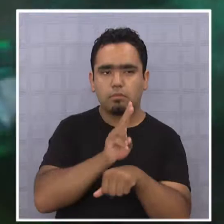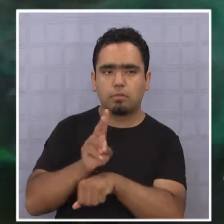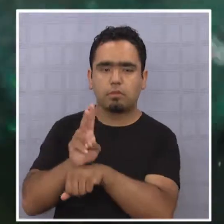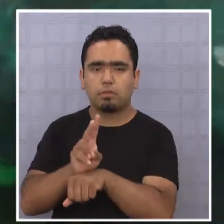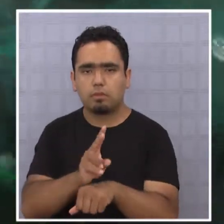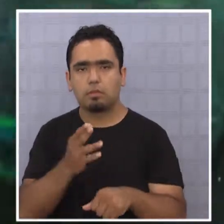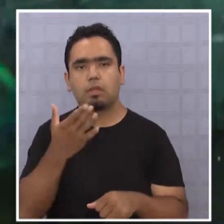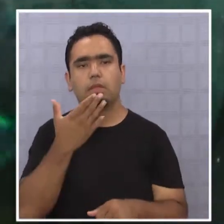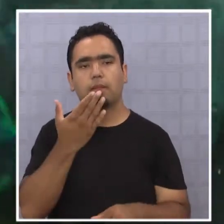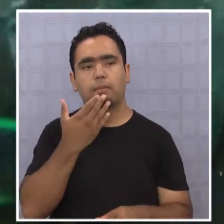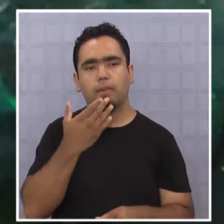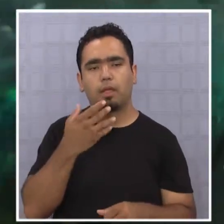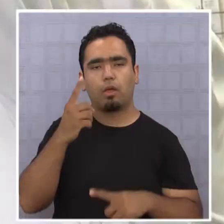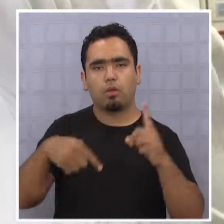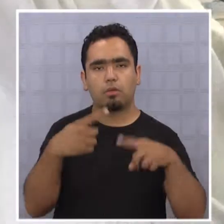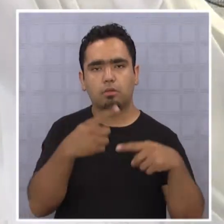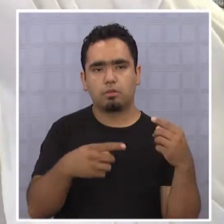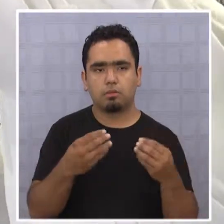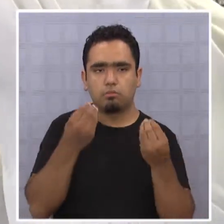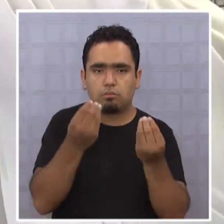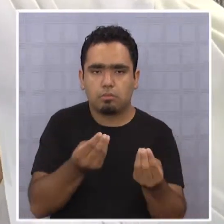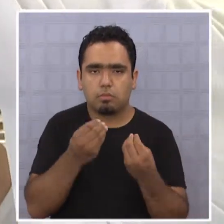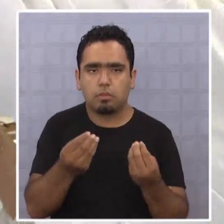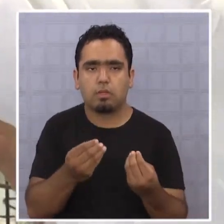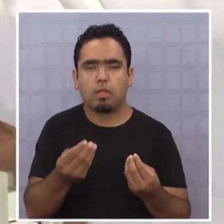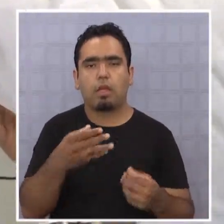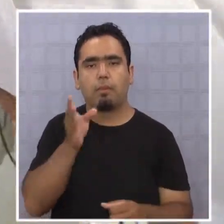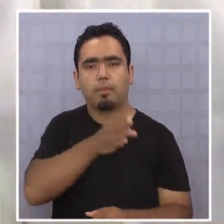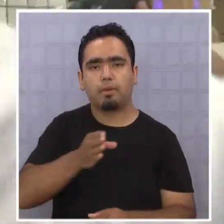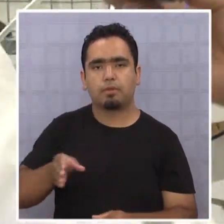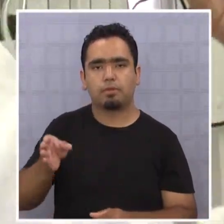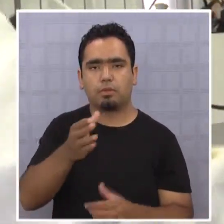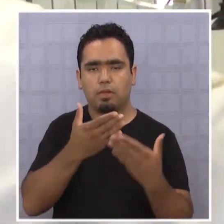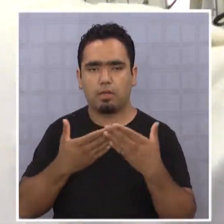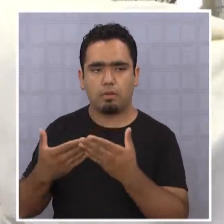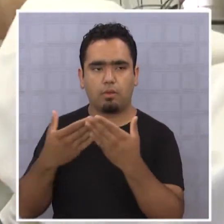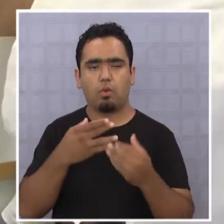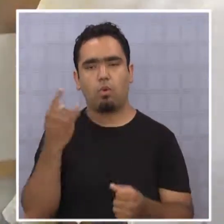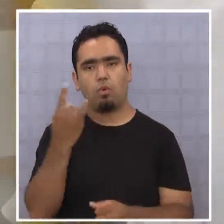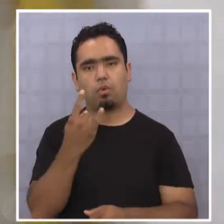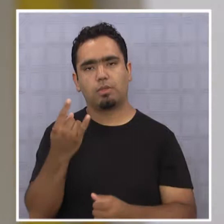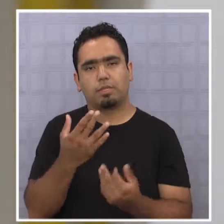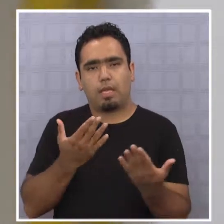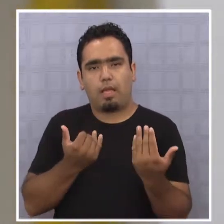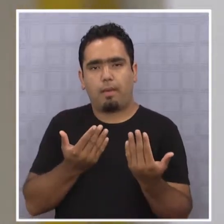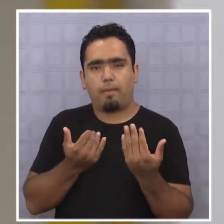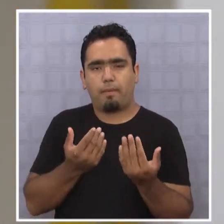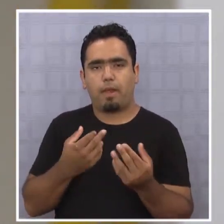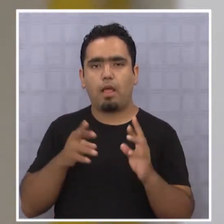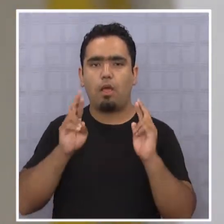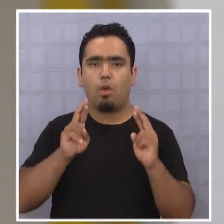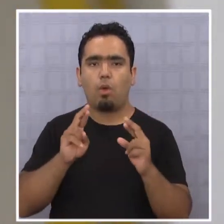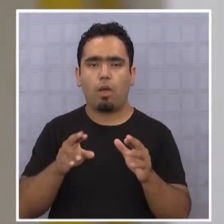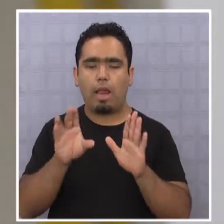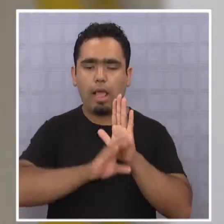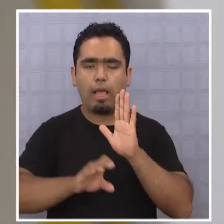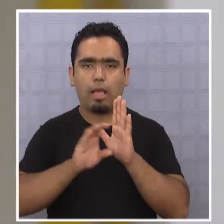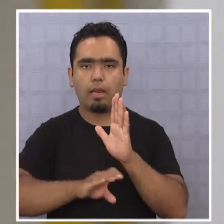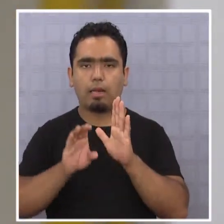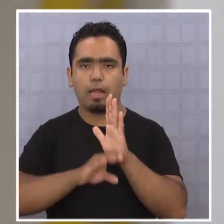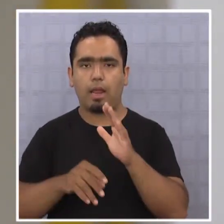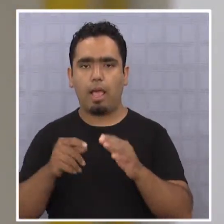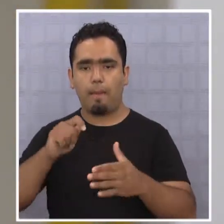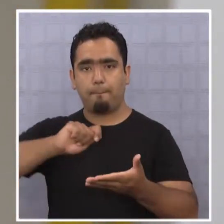la calidad de los profesores, instalaciones adecuadas y perfil de los estudiantes, por lo que la universidad espera aumentar